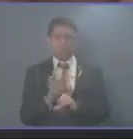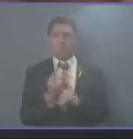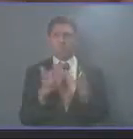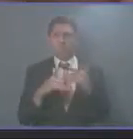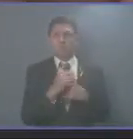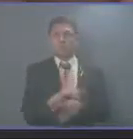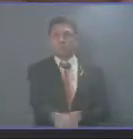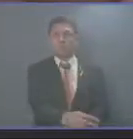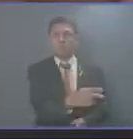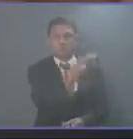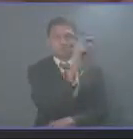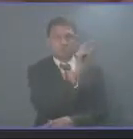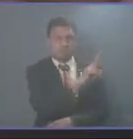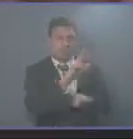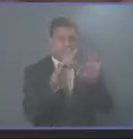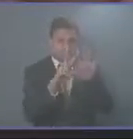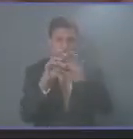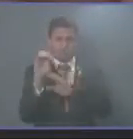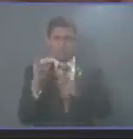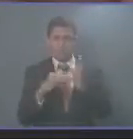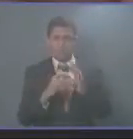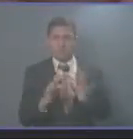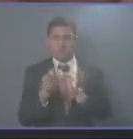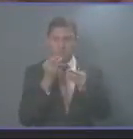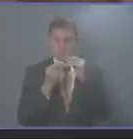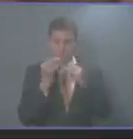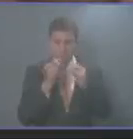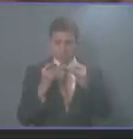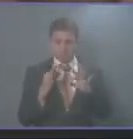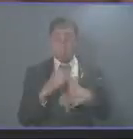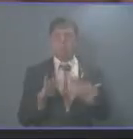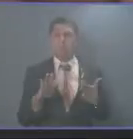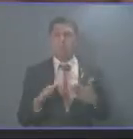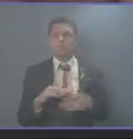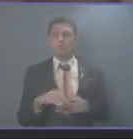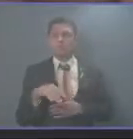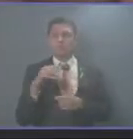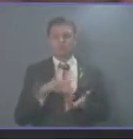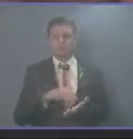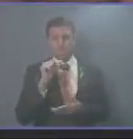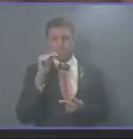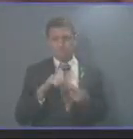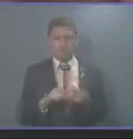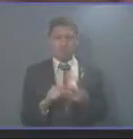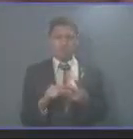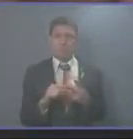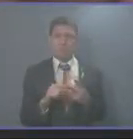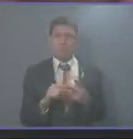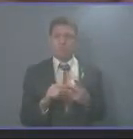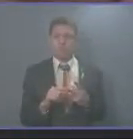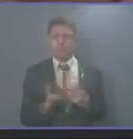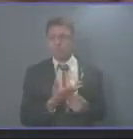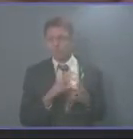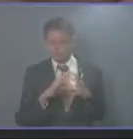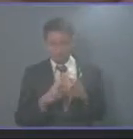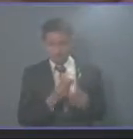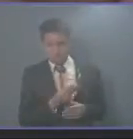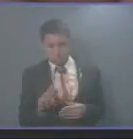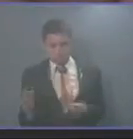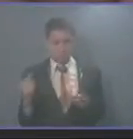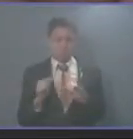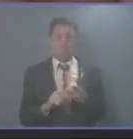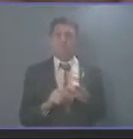más de 270,000 raciones de alimentos, tales como arroz fortificado con soya, equipos